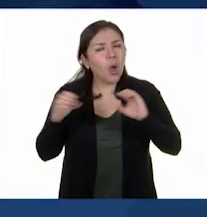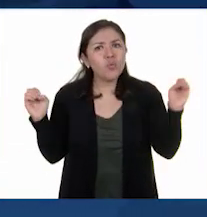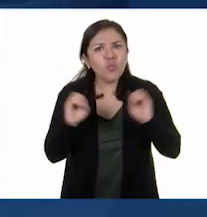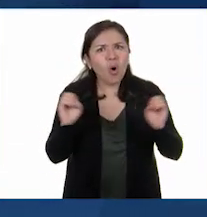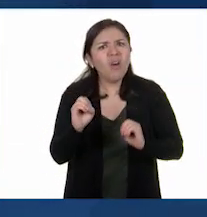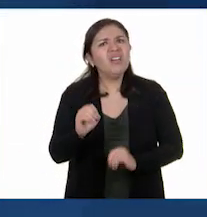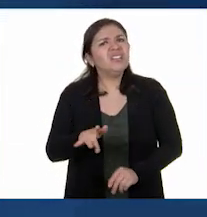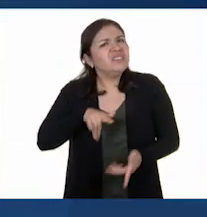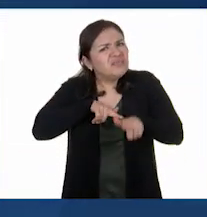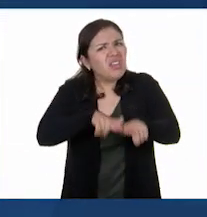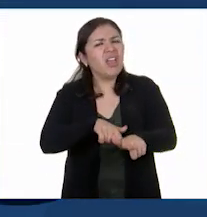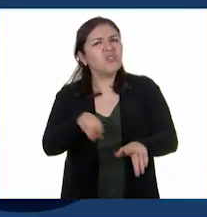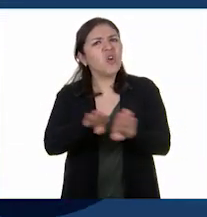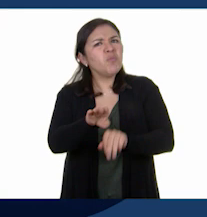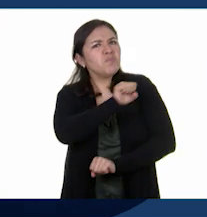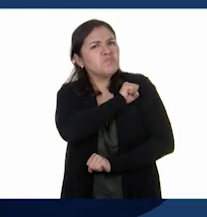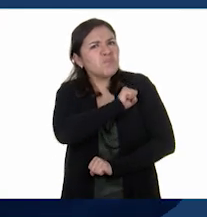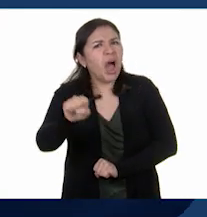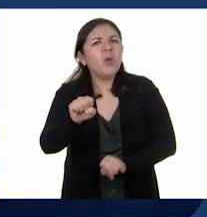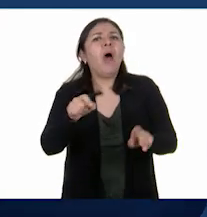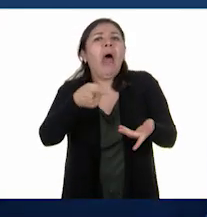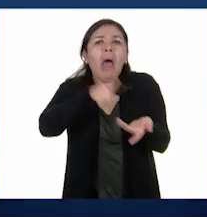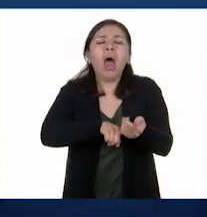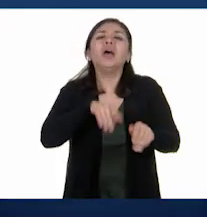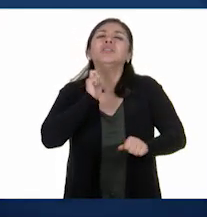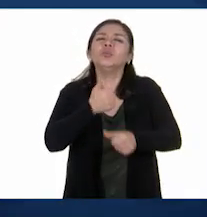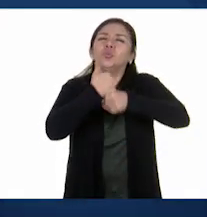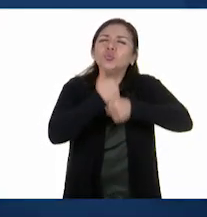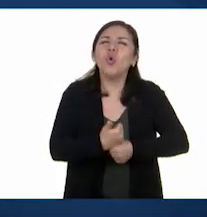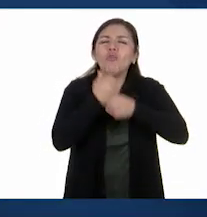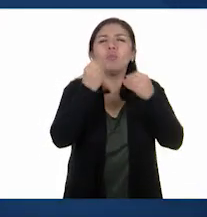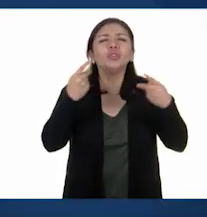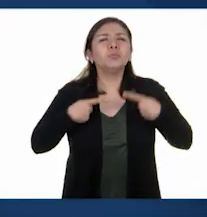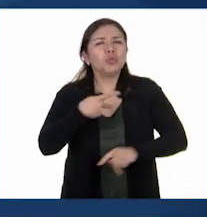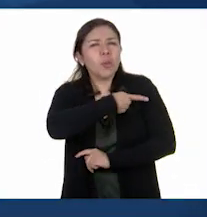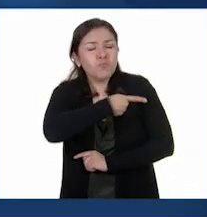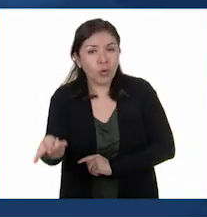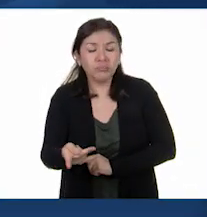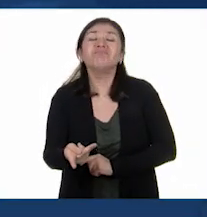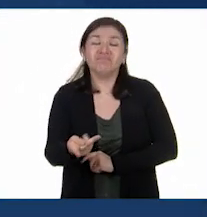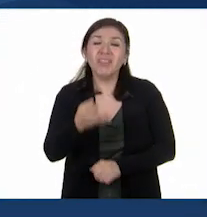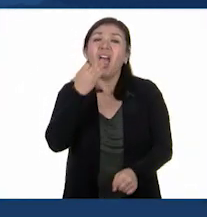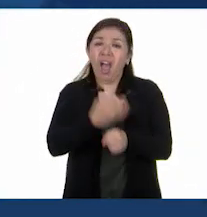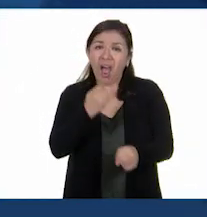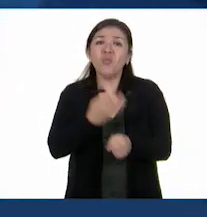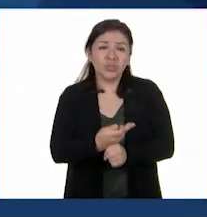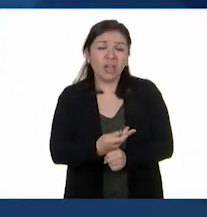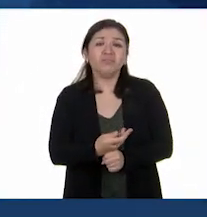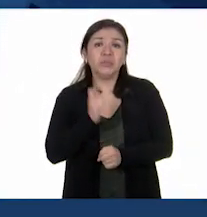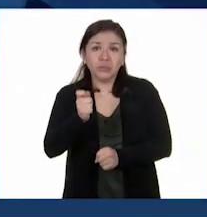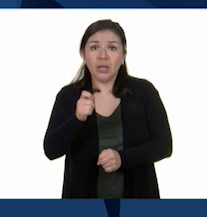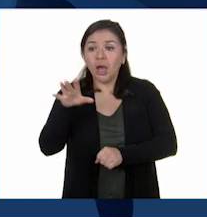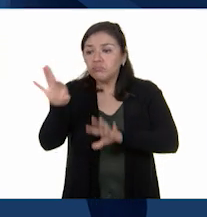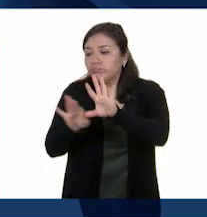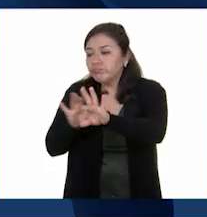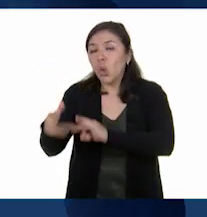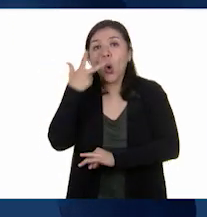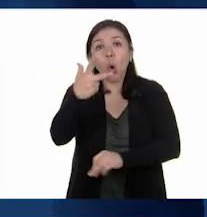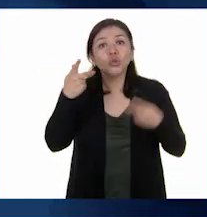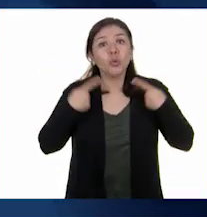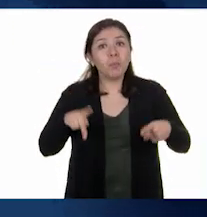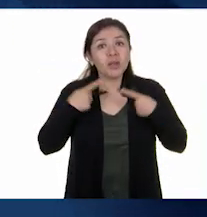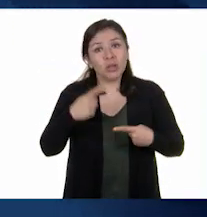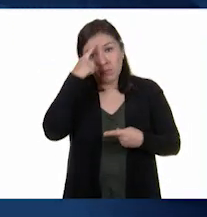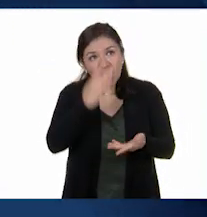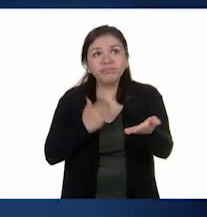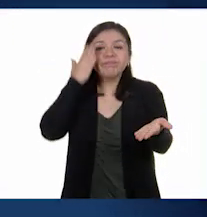la tiranía y son origen de los muchos sufrimientos de los pobres. Ahora mismo, amiguito, tomamos 8 hombres y nos vamos al